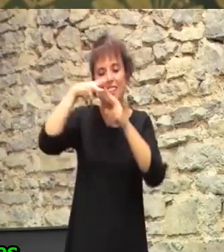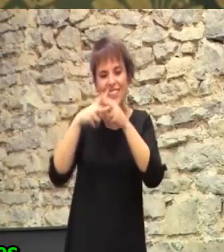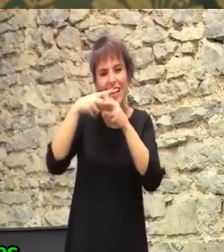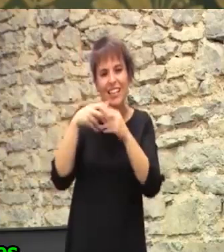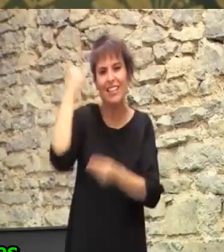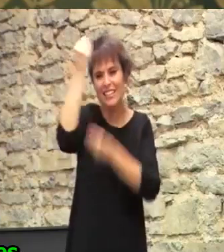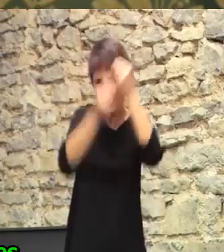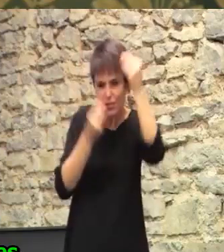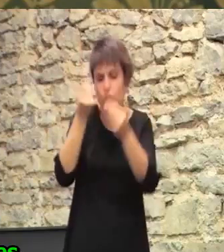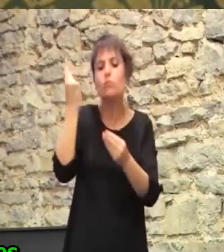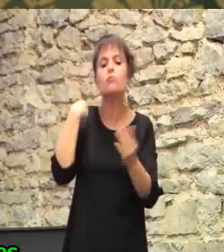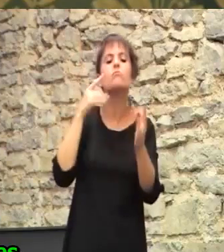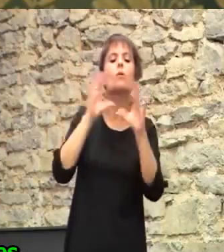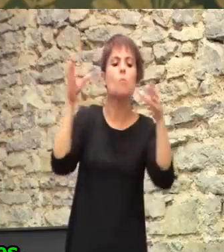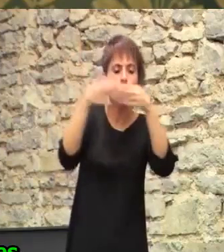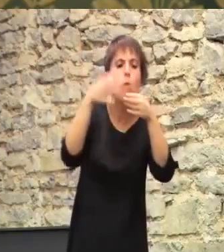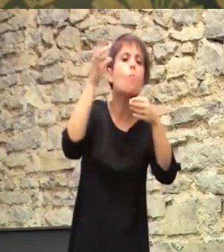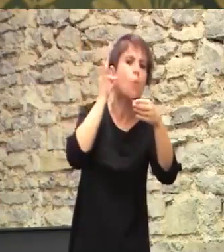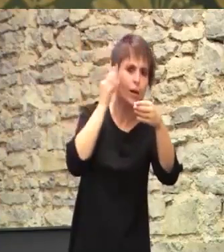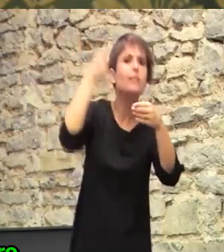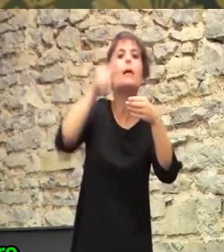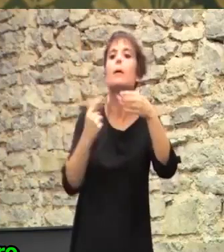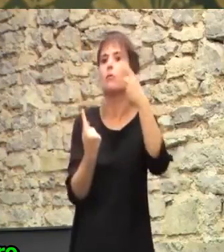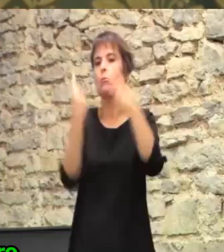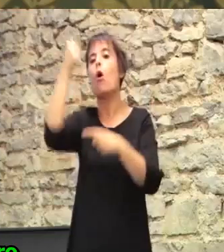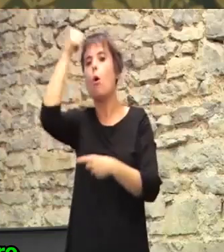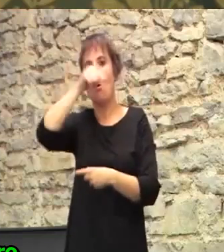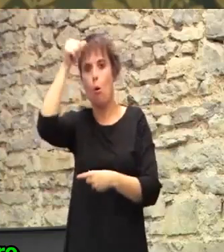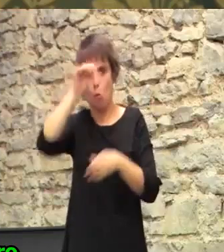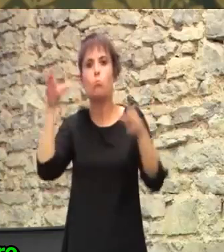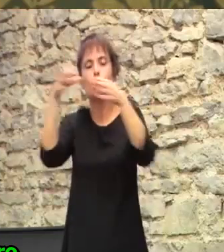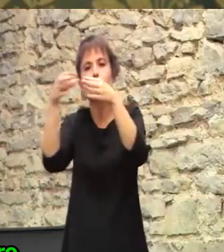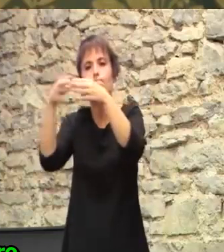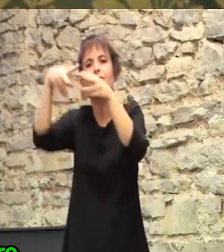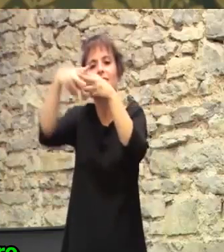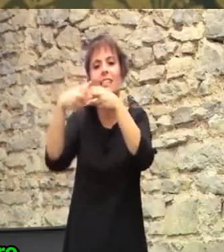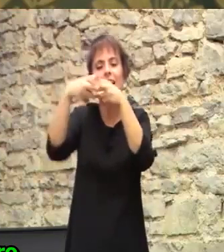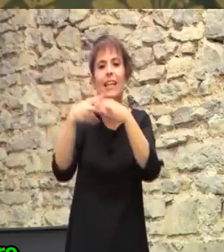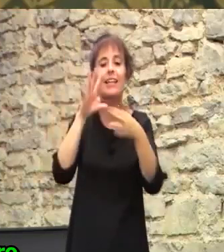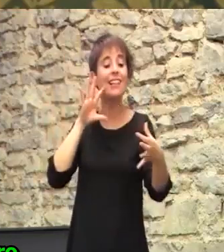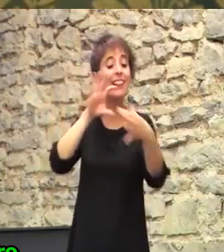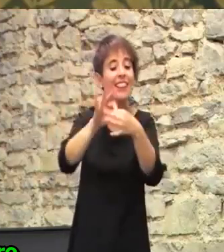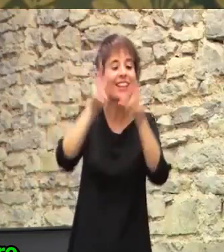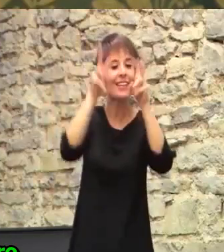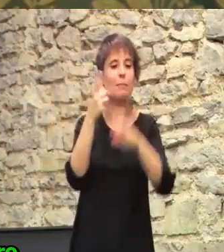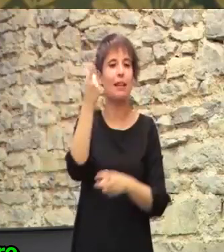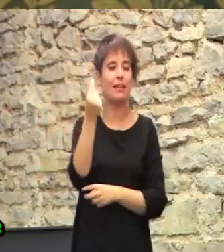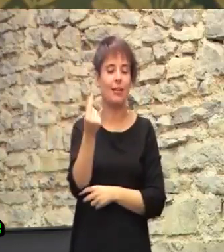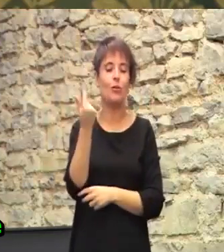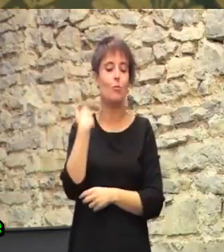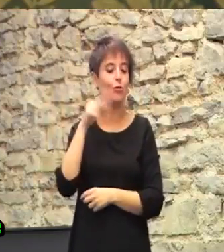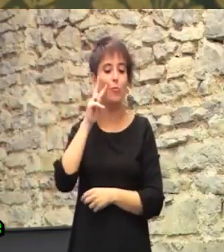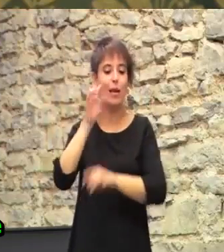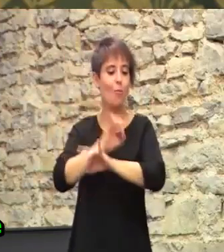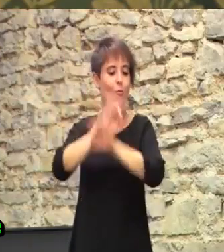con mujeres también hice talleres de reflexión con varones porque obviamente se me hacía muy claro